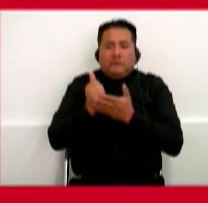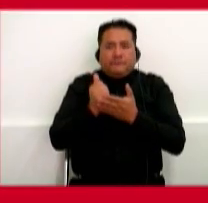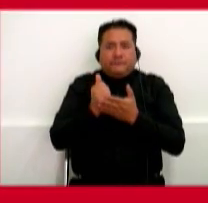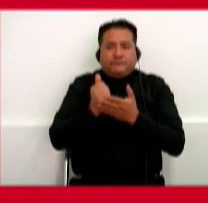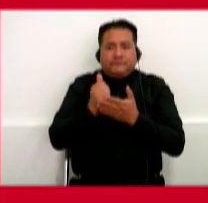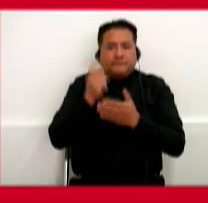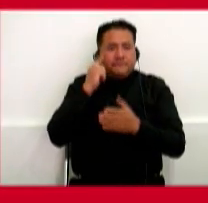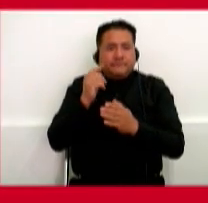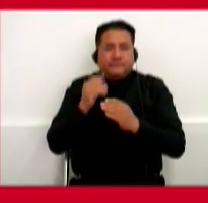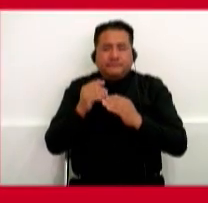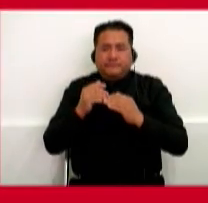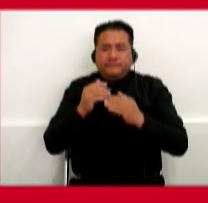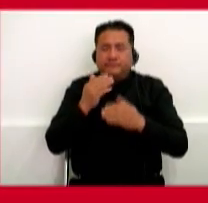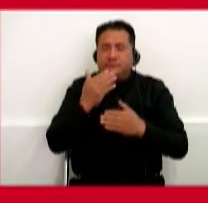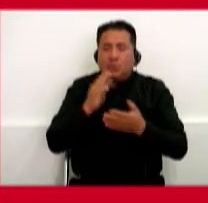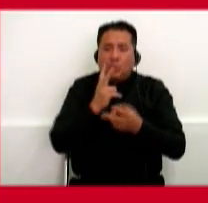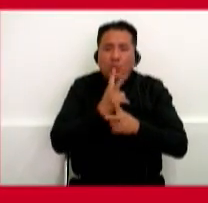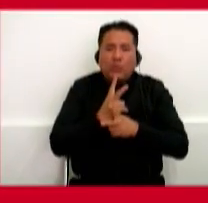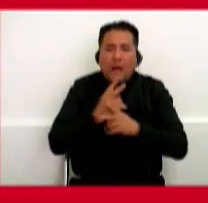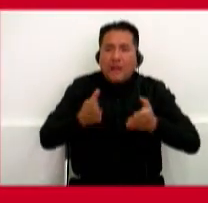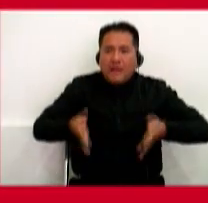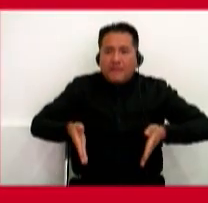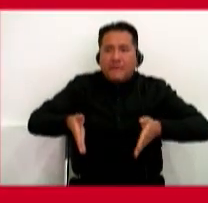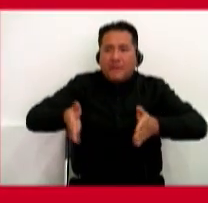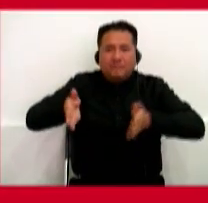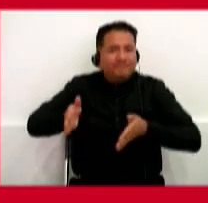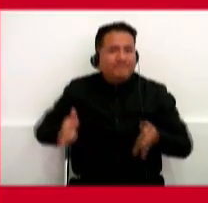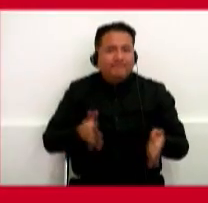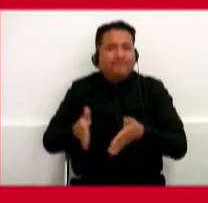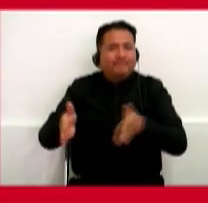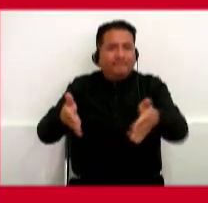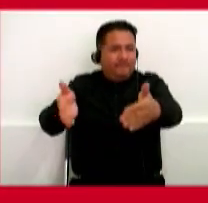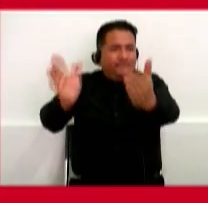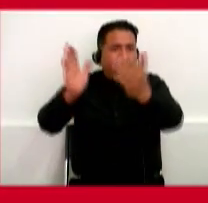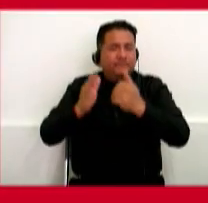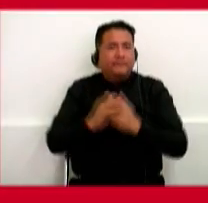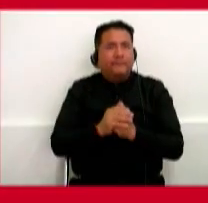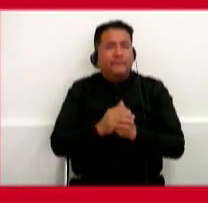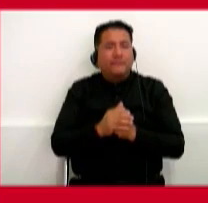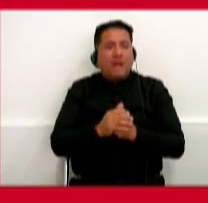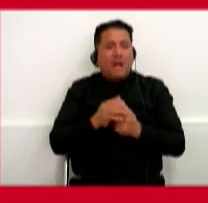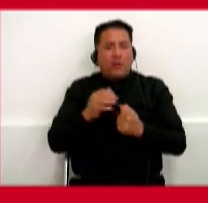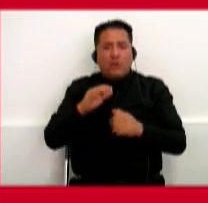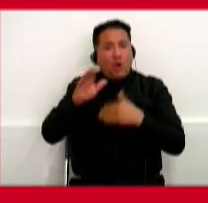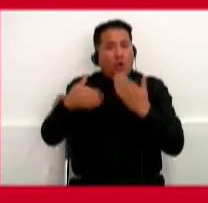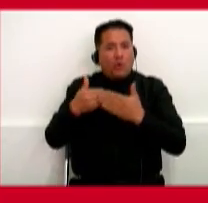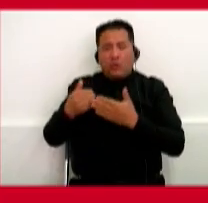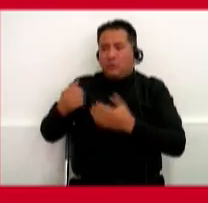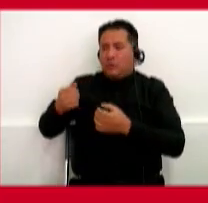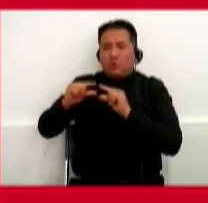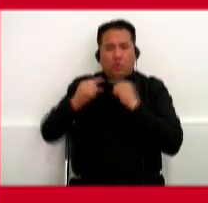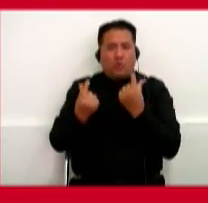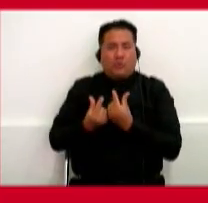la flota básicamente es lo que nos interesa monitorear, tanto la flota de camiones como la parte de